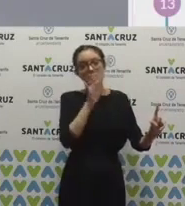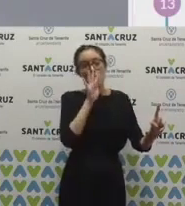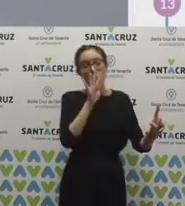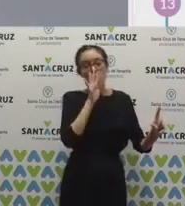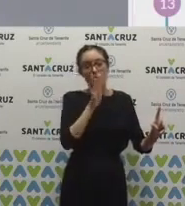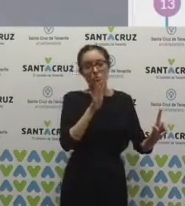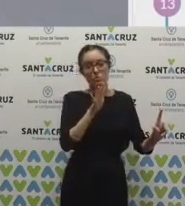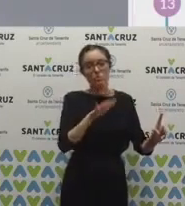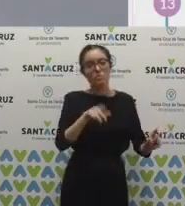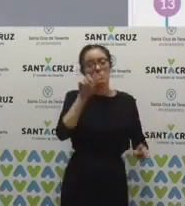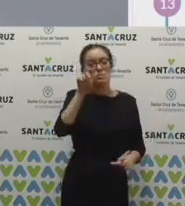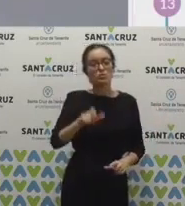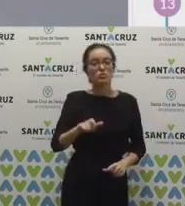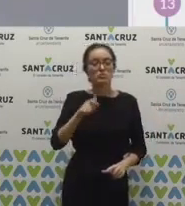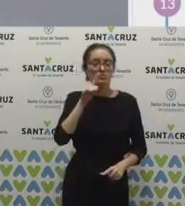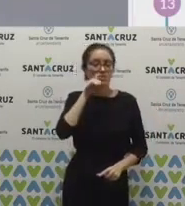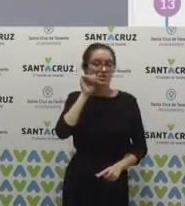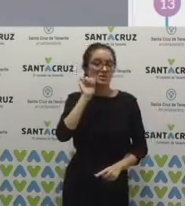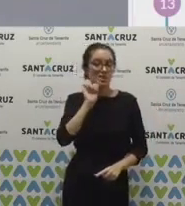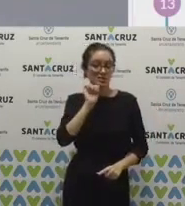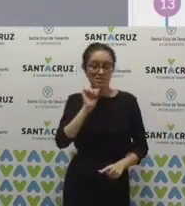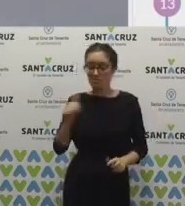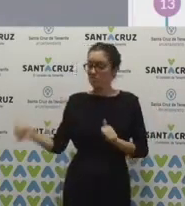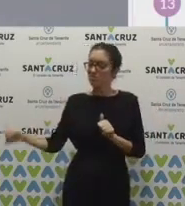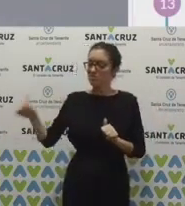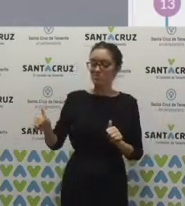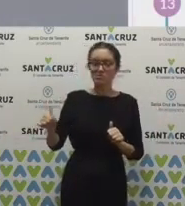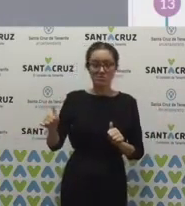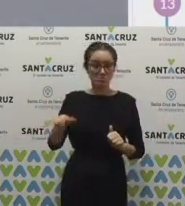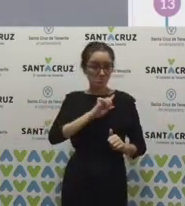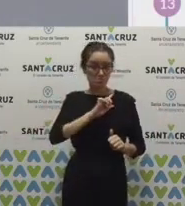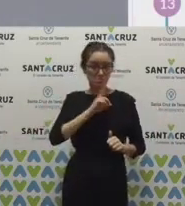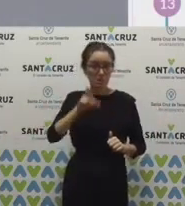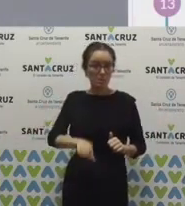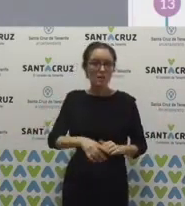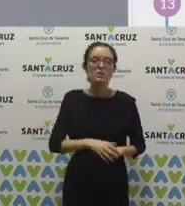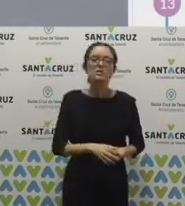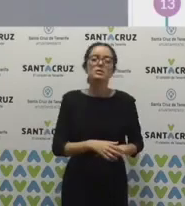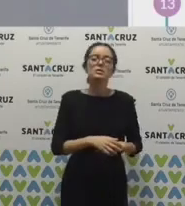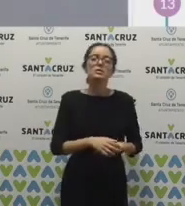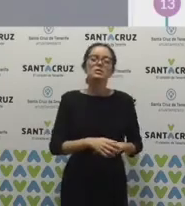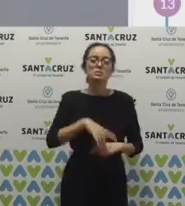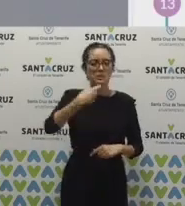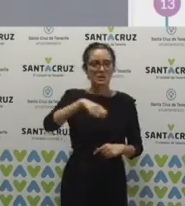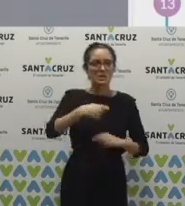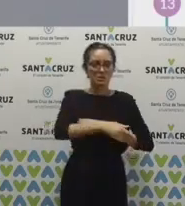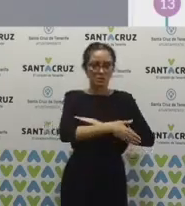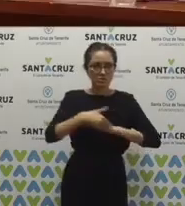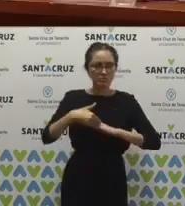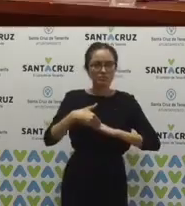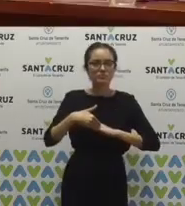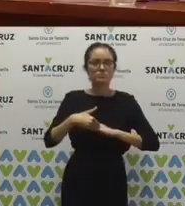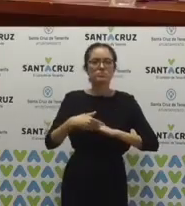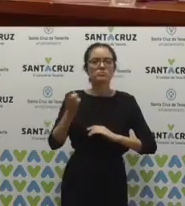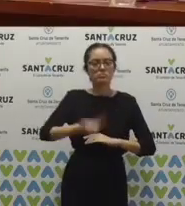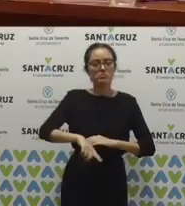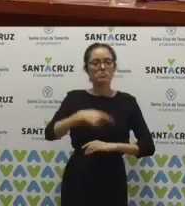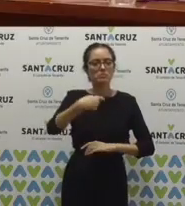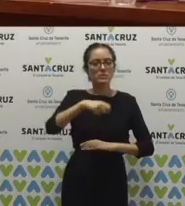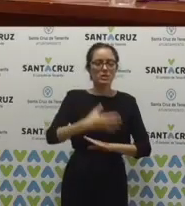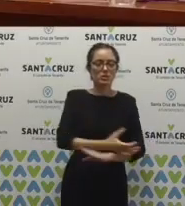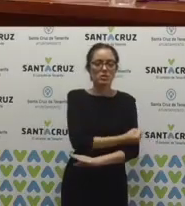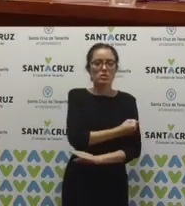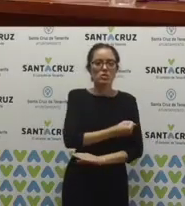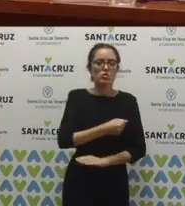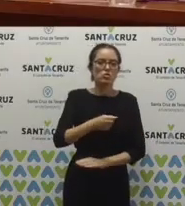el señor sánchez en sus a los presidentes el presidente de la autoridad portuaria el presidente del cabildo o un consejero